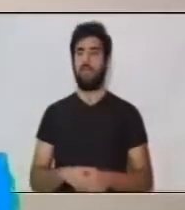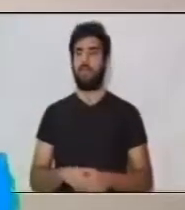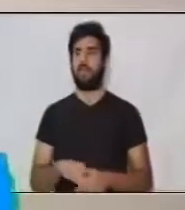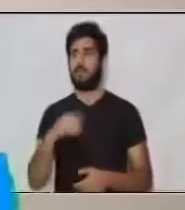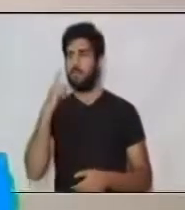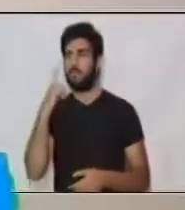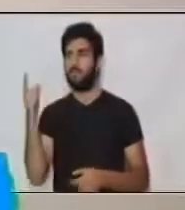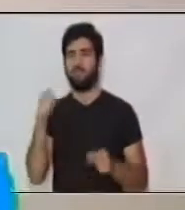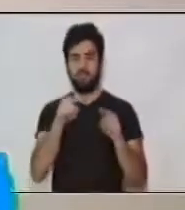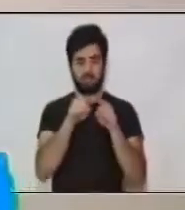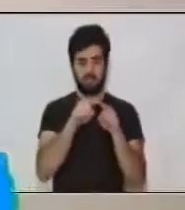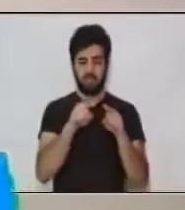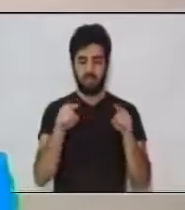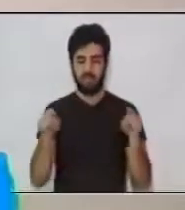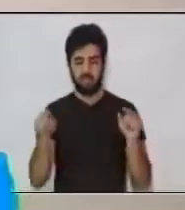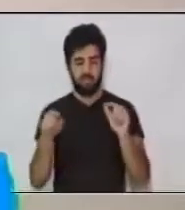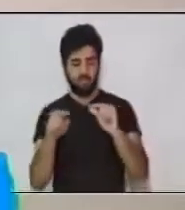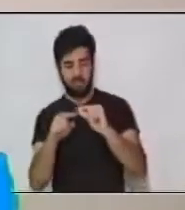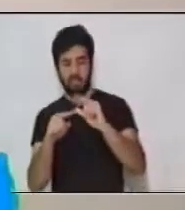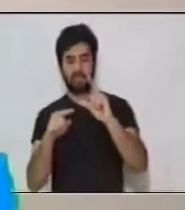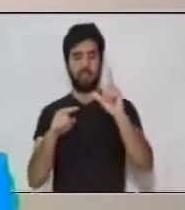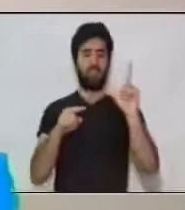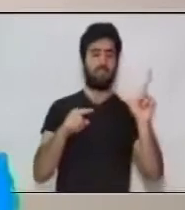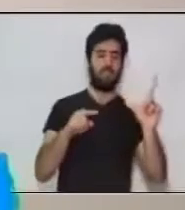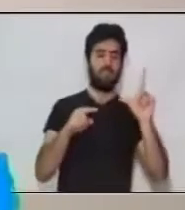¿Un segmento? ¿Un ángulo?